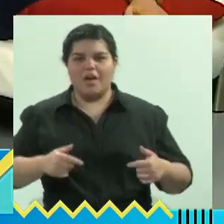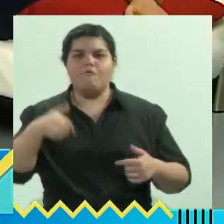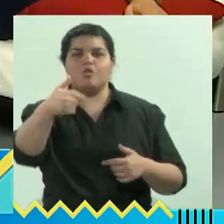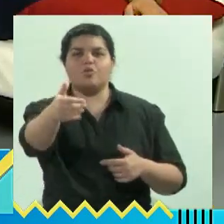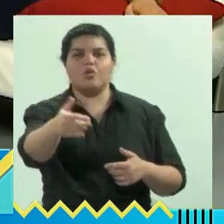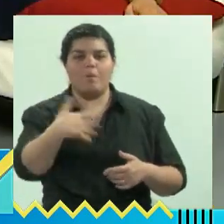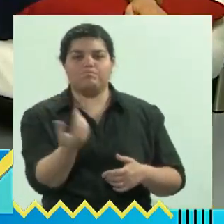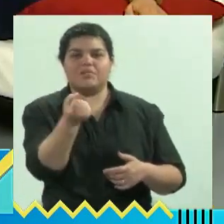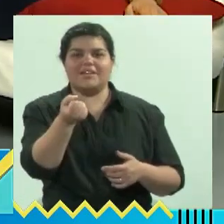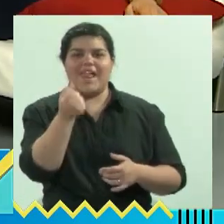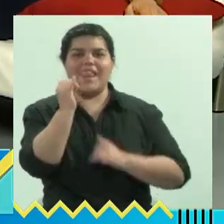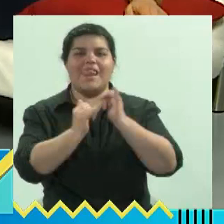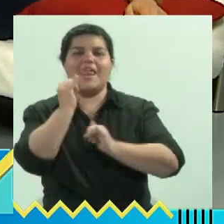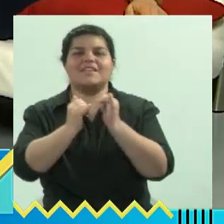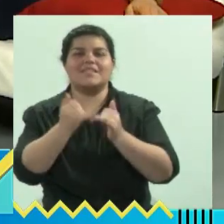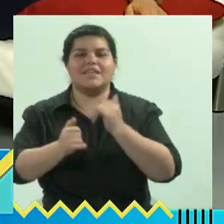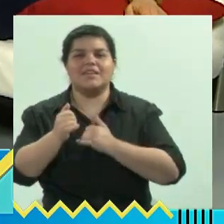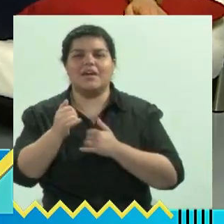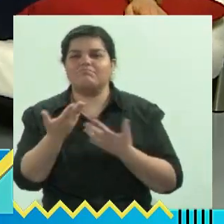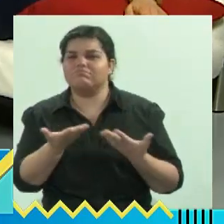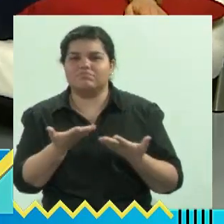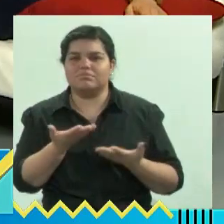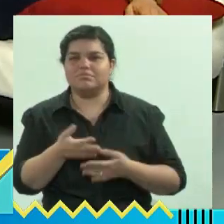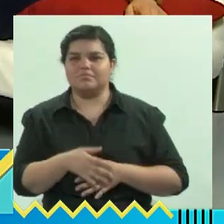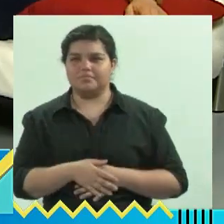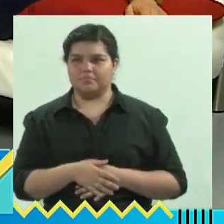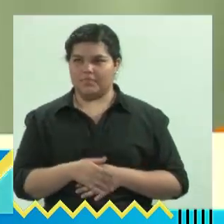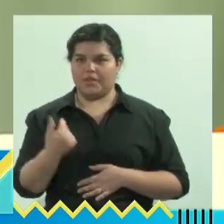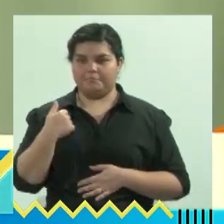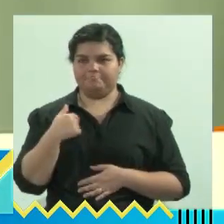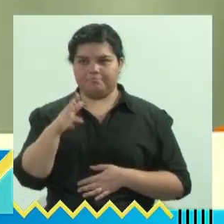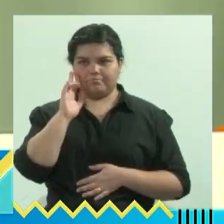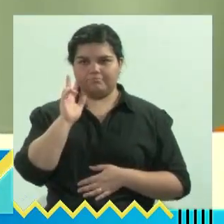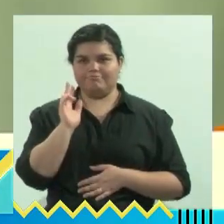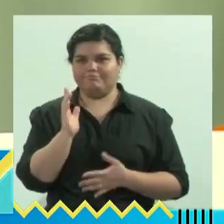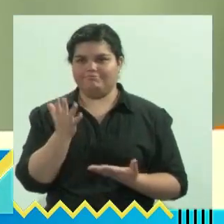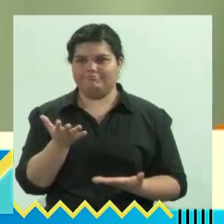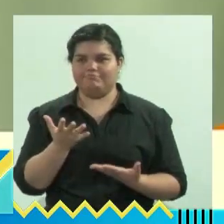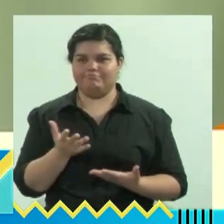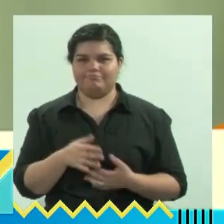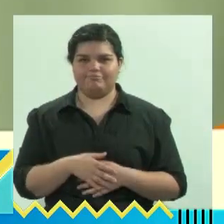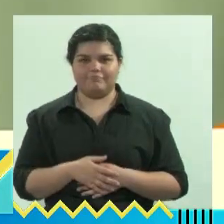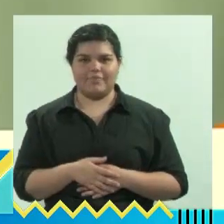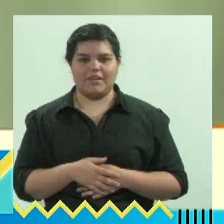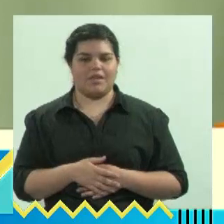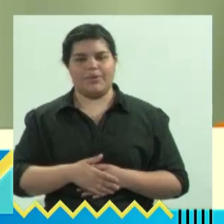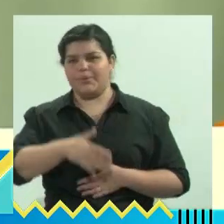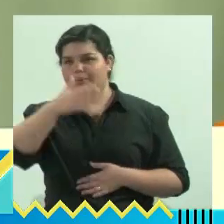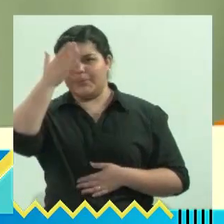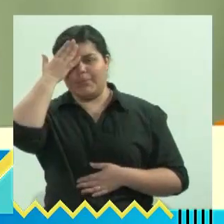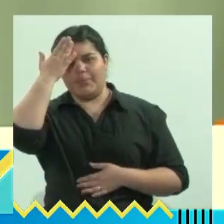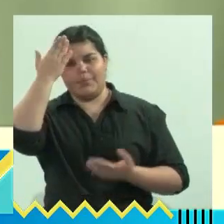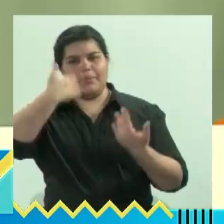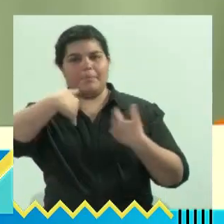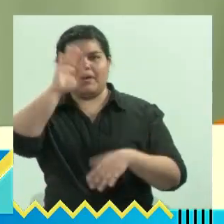Mirá, yo veo que el lector o que el consumidor de cultura, de cualquiera, de